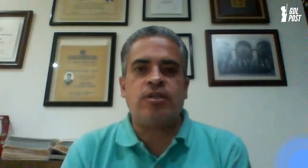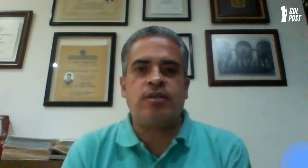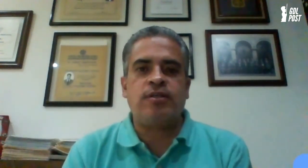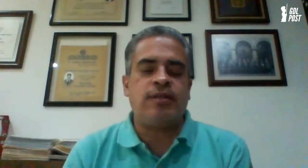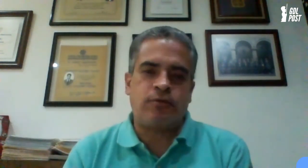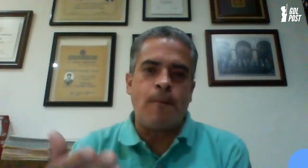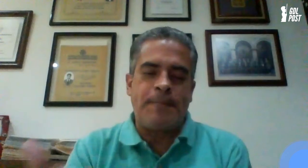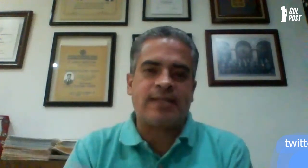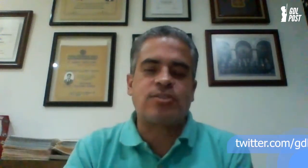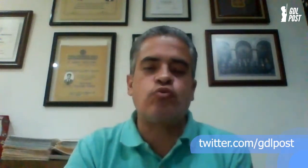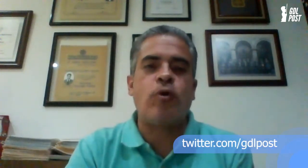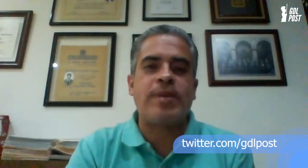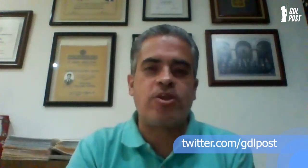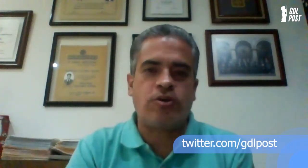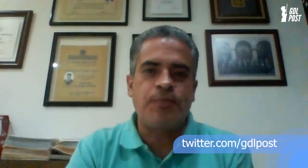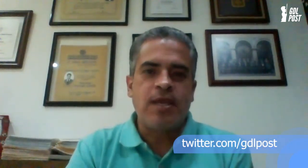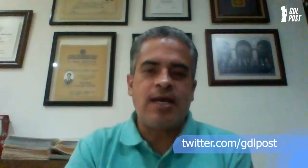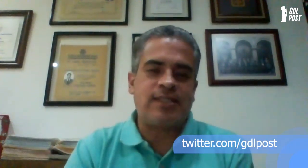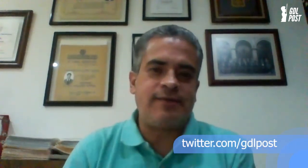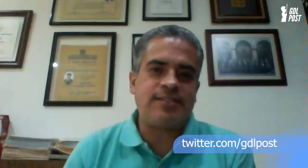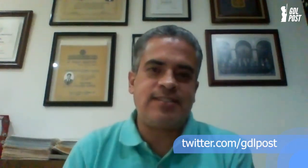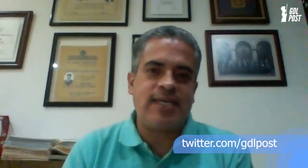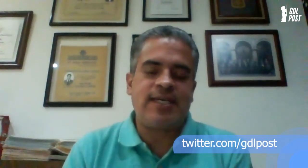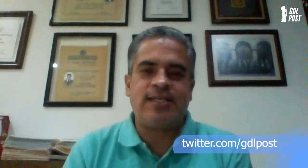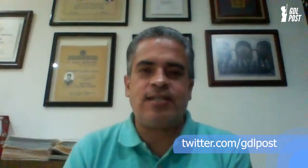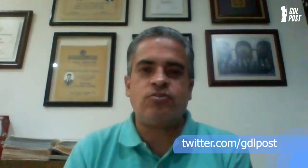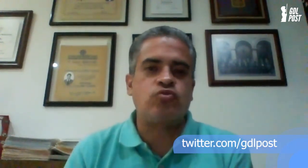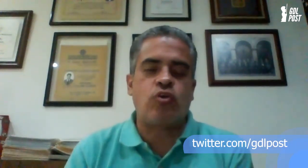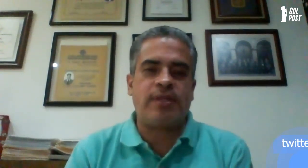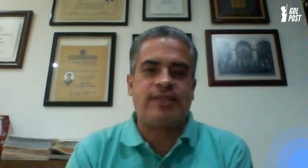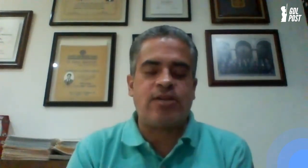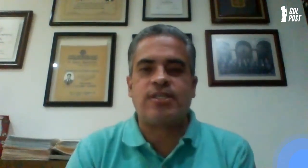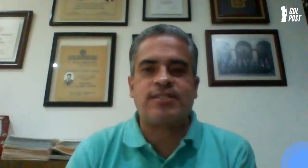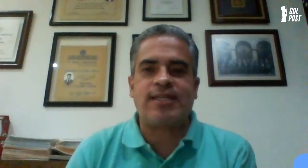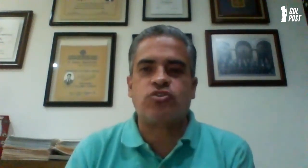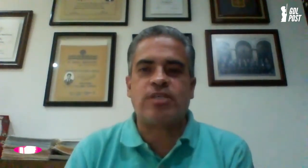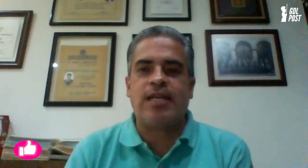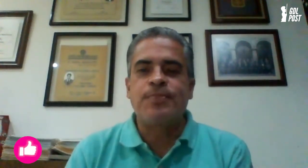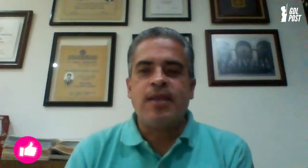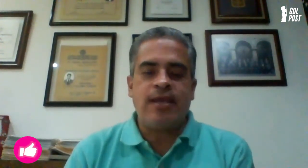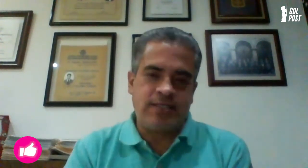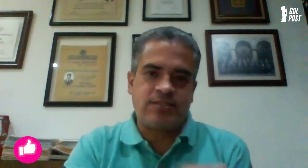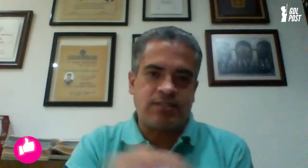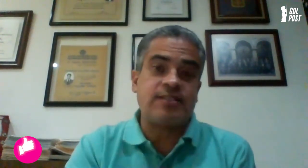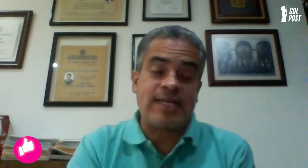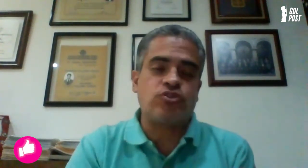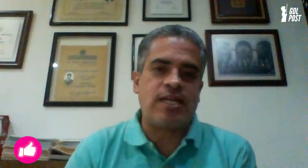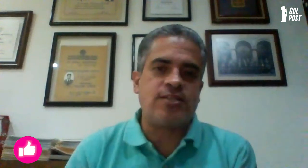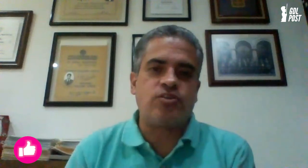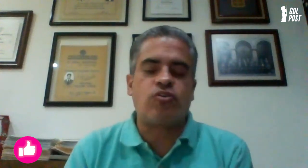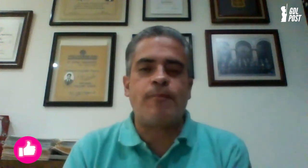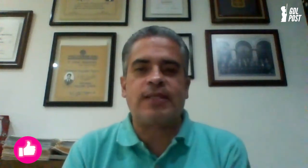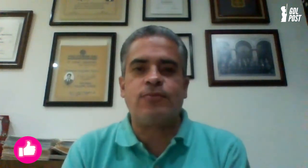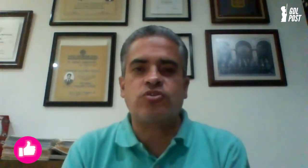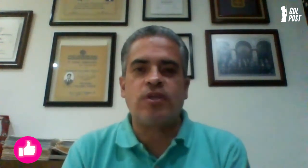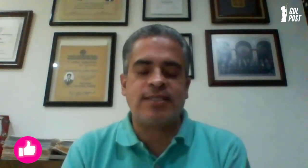nos comparta su opinión a través de sus comentarios en esta red social, en estas redes sociales